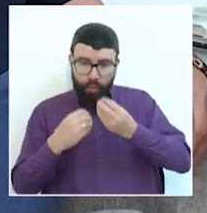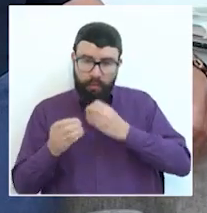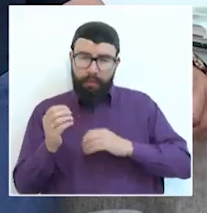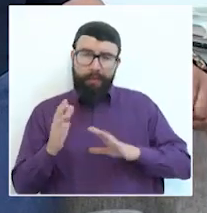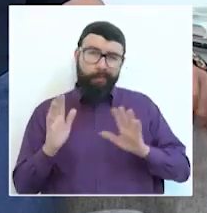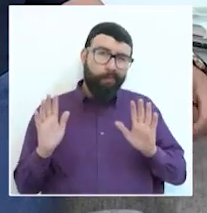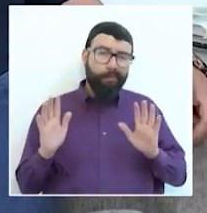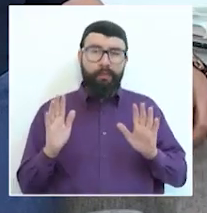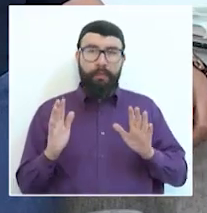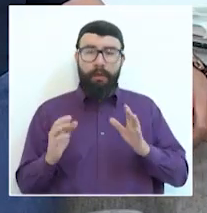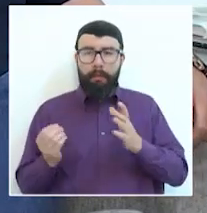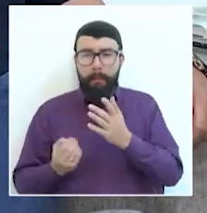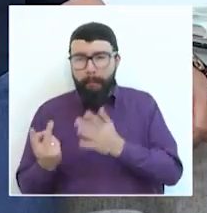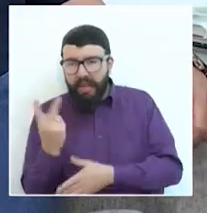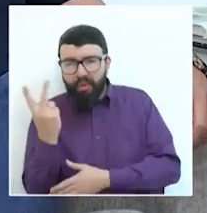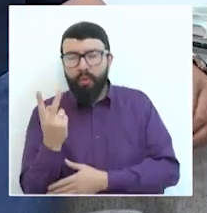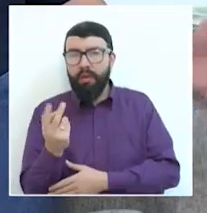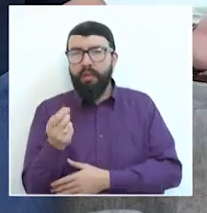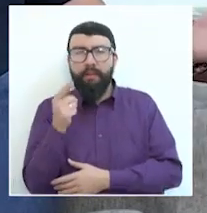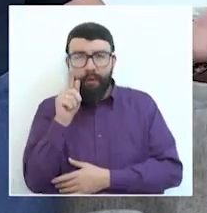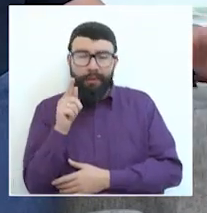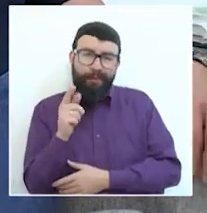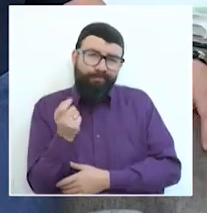muy rica en verduras y frutas.